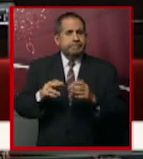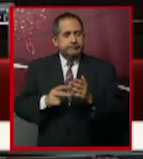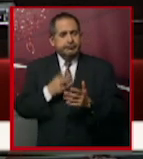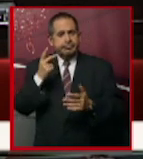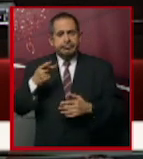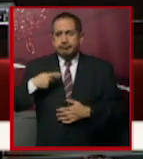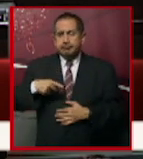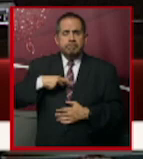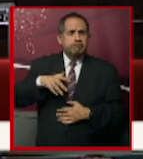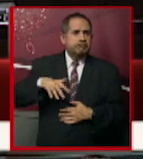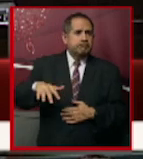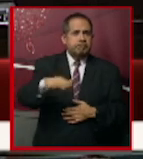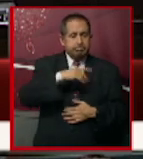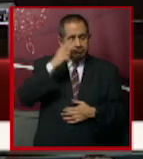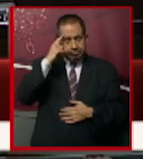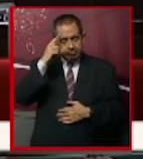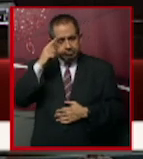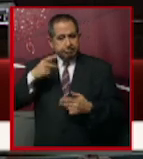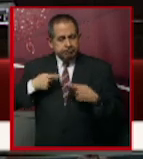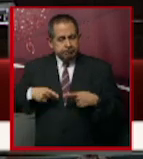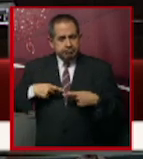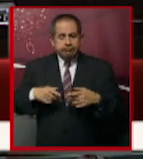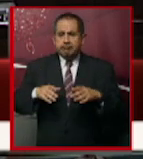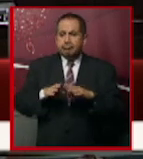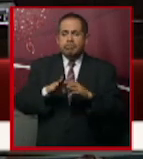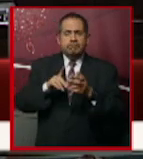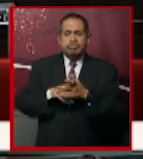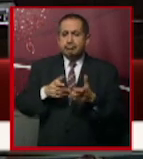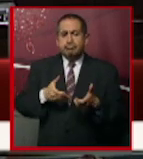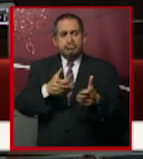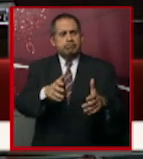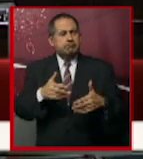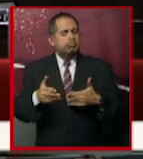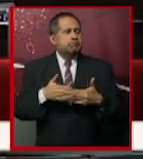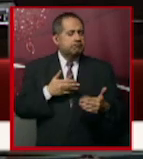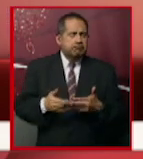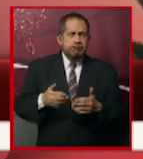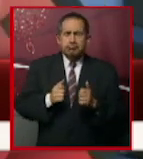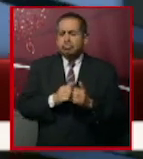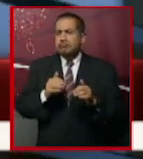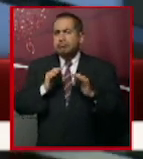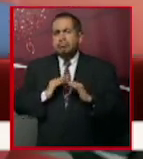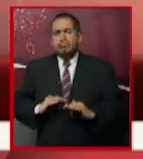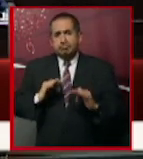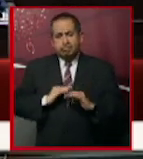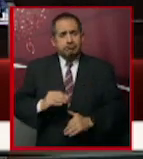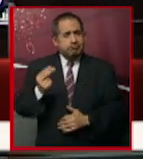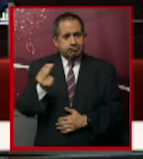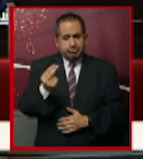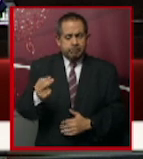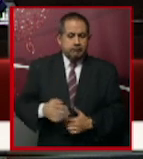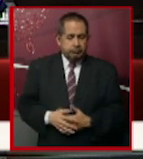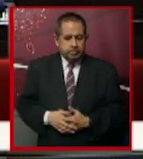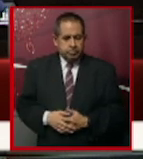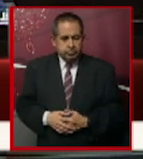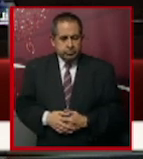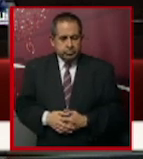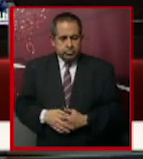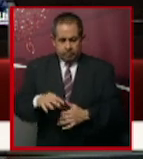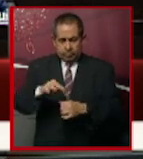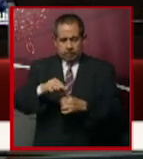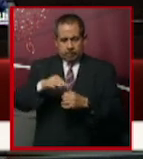que las personas, los ciudadanos salgan a las calles con toda confianza. Damos nuestro voto